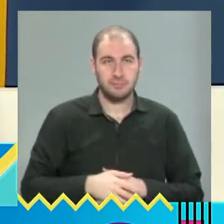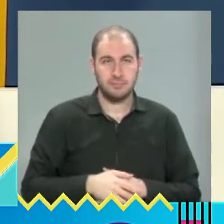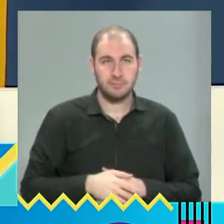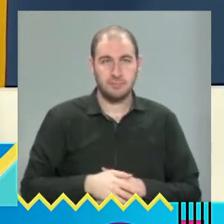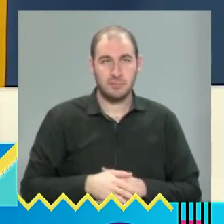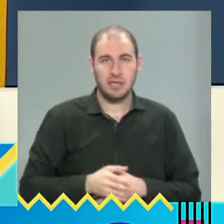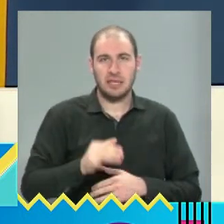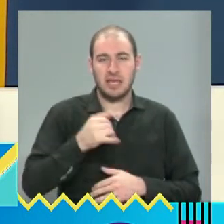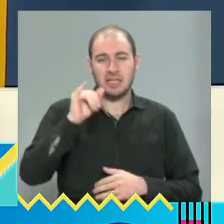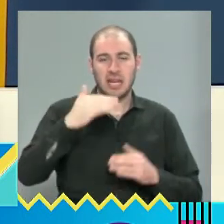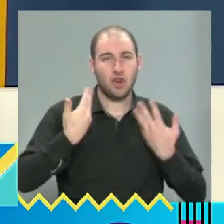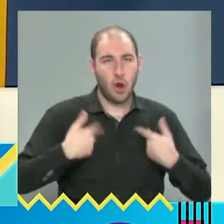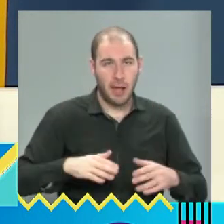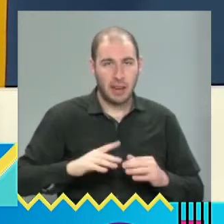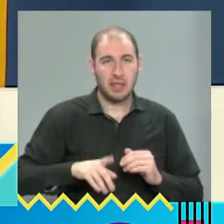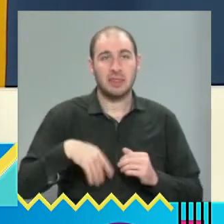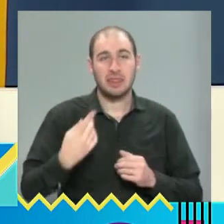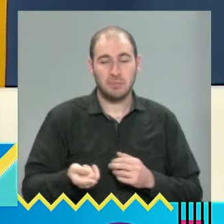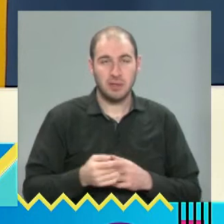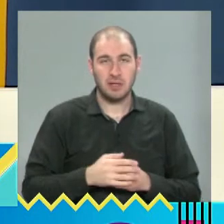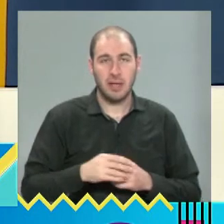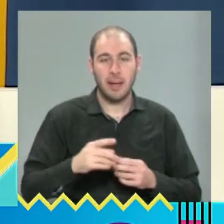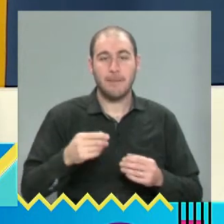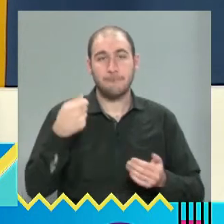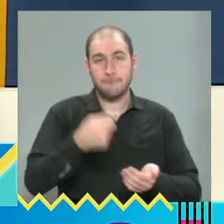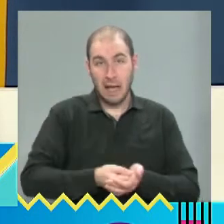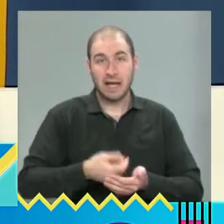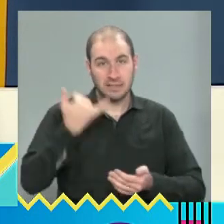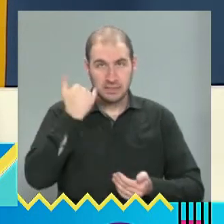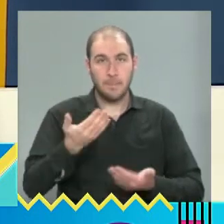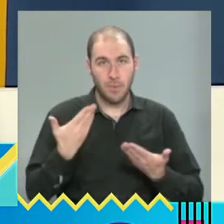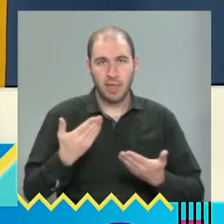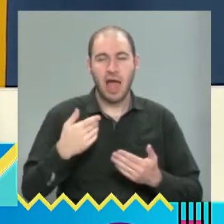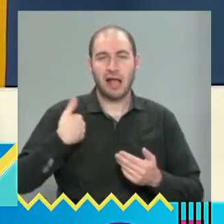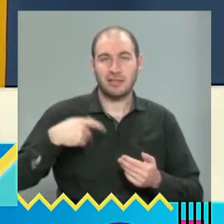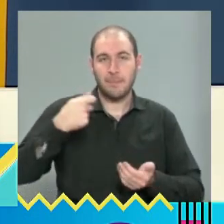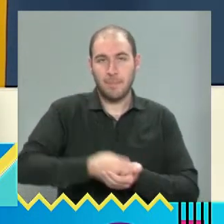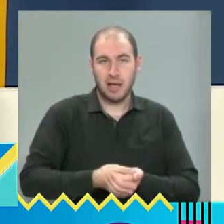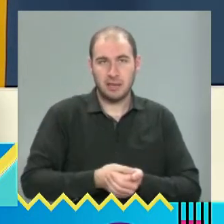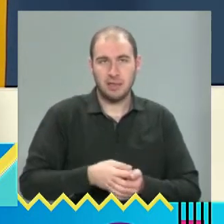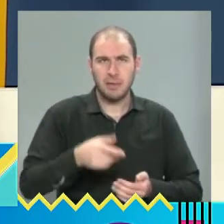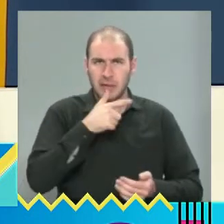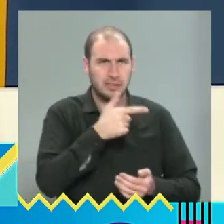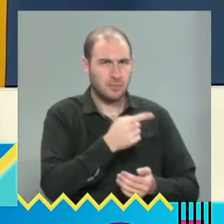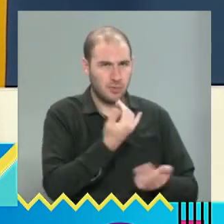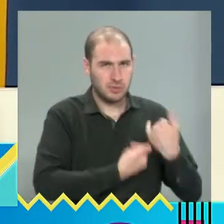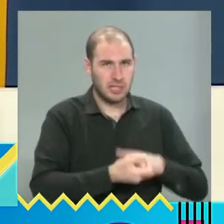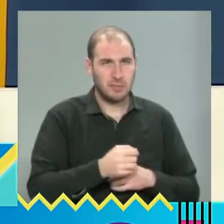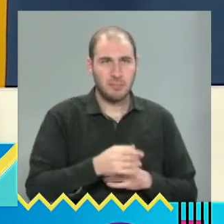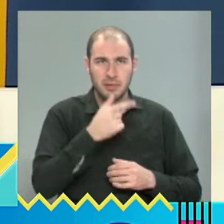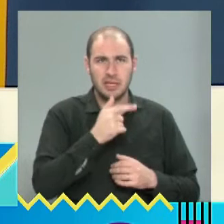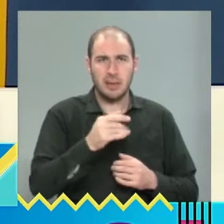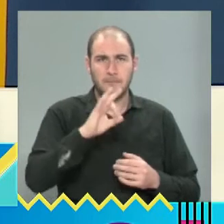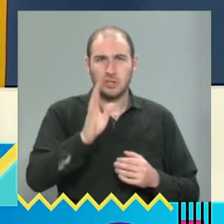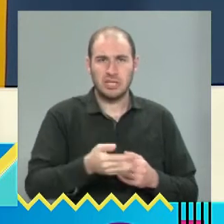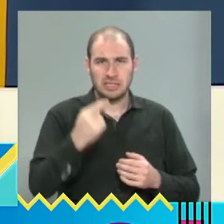Imagínate. Tasas normales. Después de salir del default, Argentina empezó a pagar tasas corregí mejor que si me equivoco, pero empezó a pagar